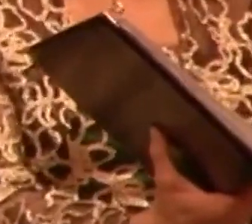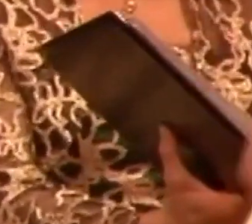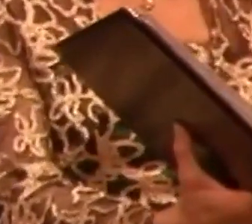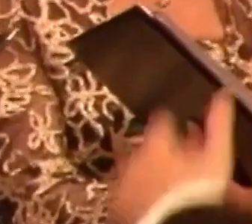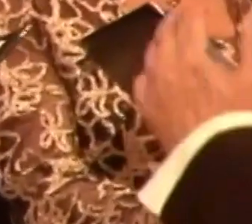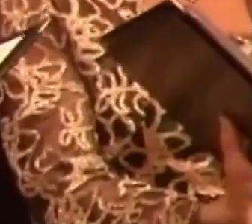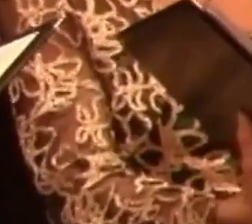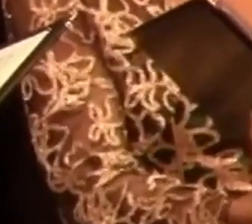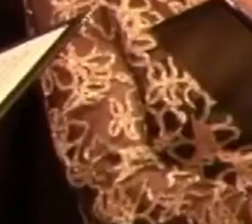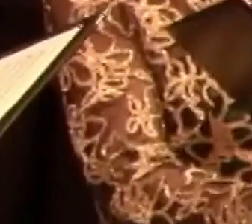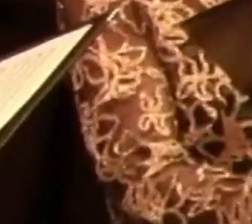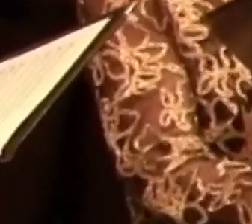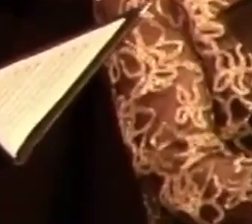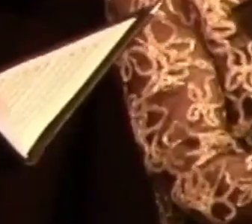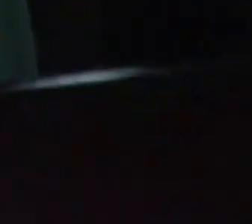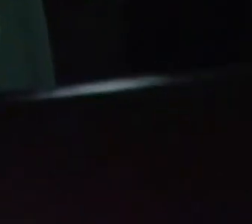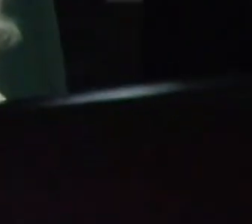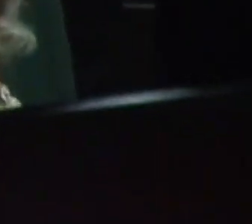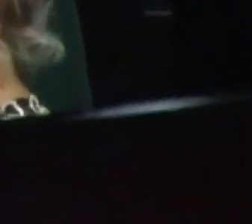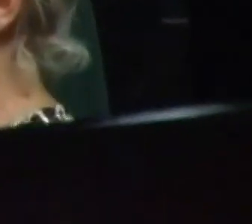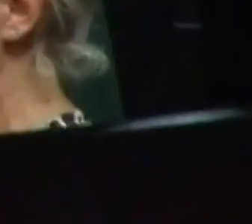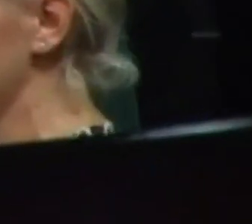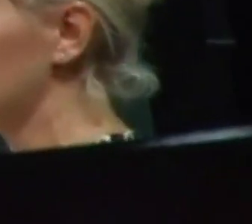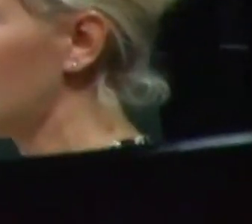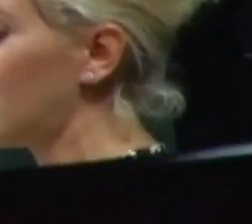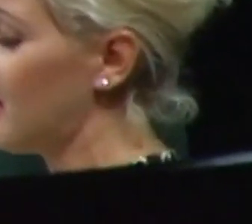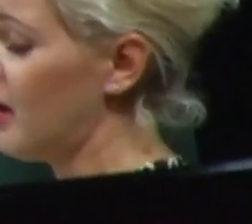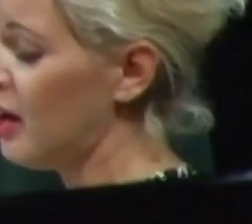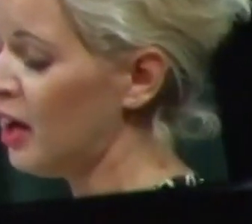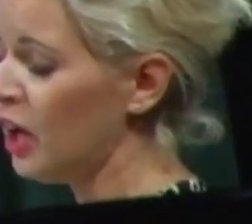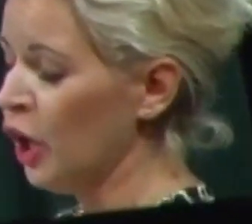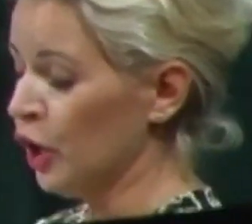Coro Surá, concierto 30 aniversario.